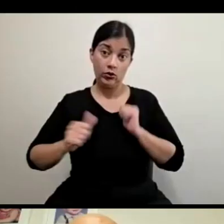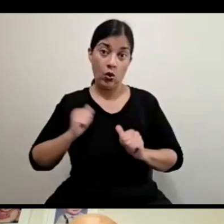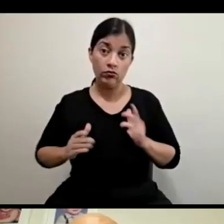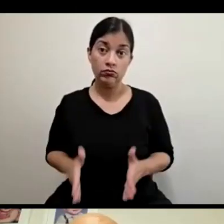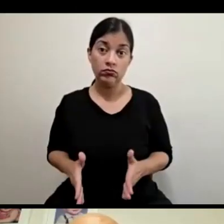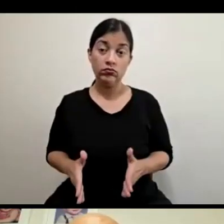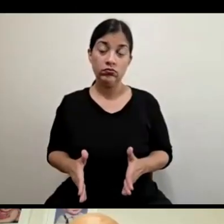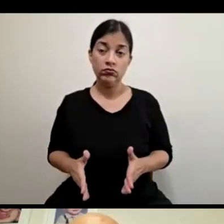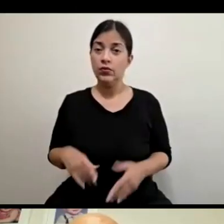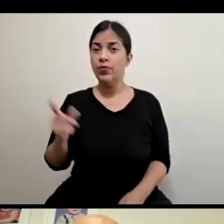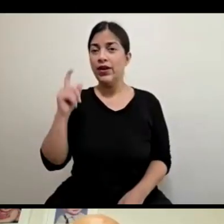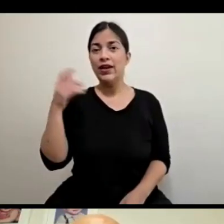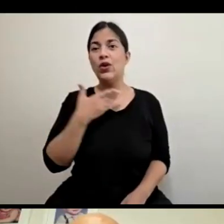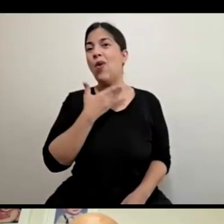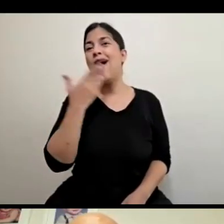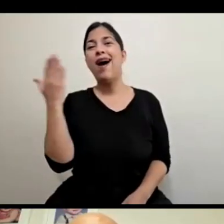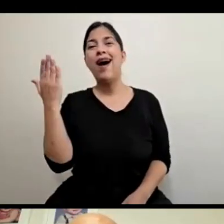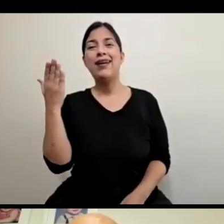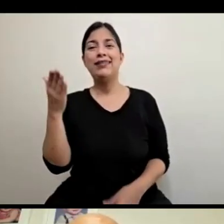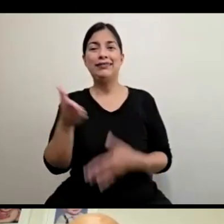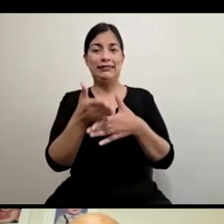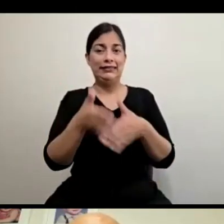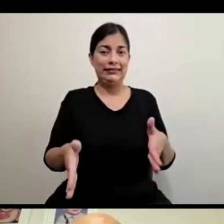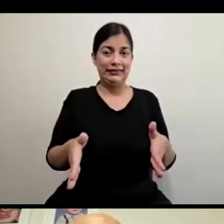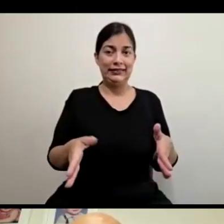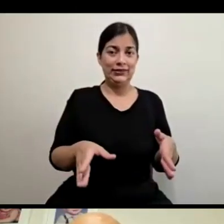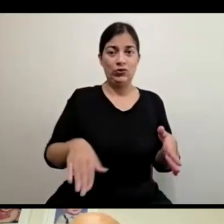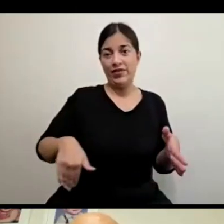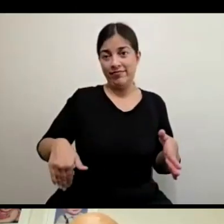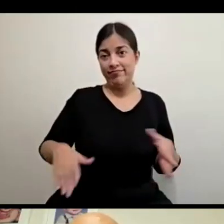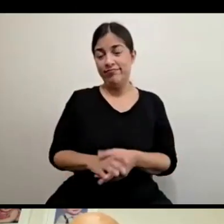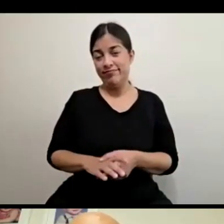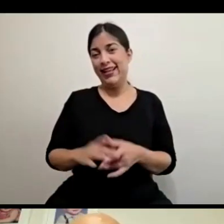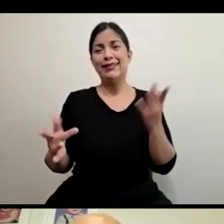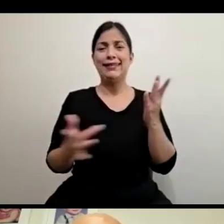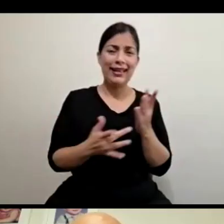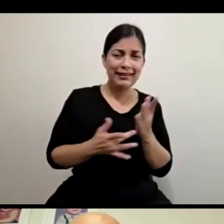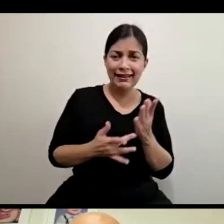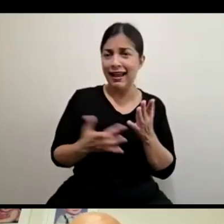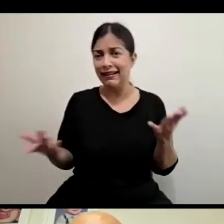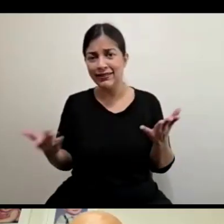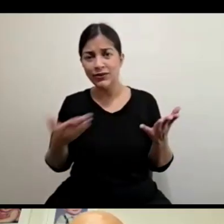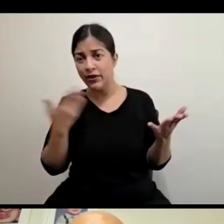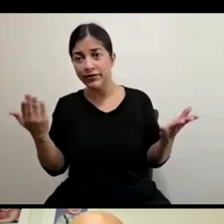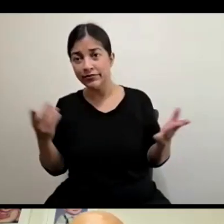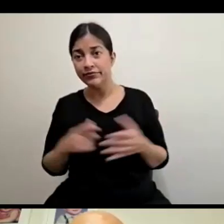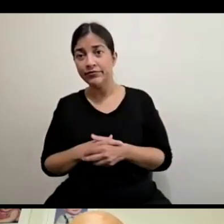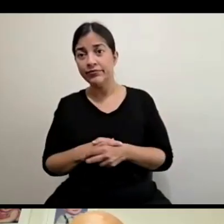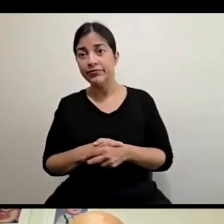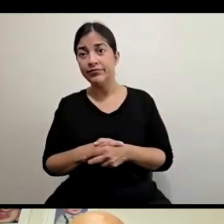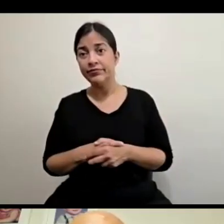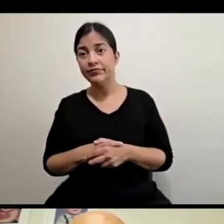porque no hay unas divisiones, ¿verdad? Claro. Técnicas, sí, etcétera. Pero ¿cómo